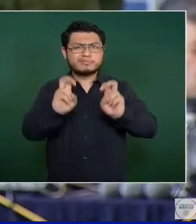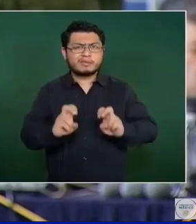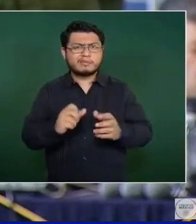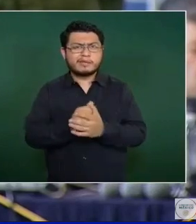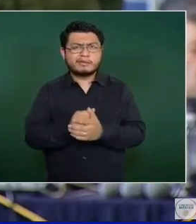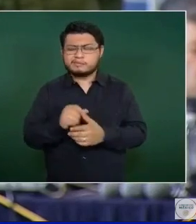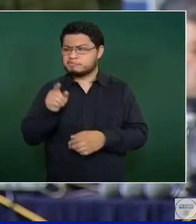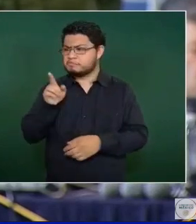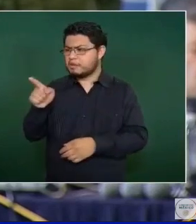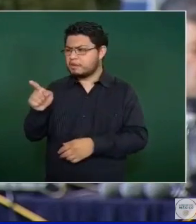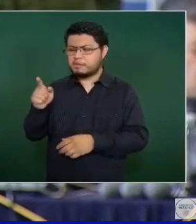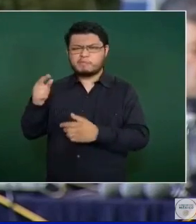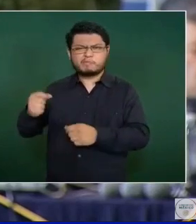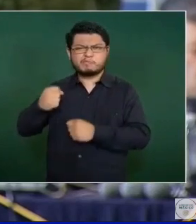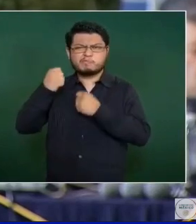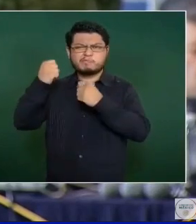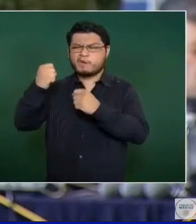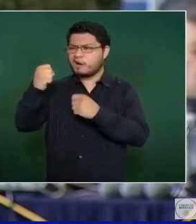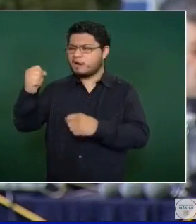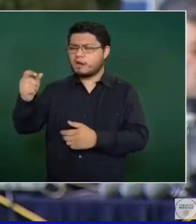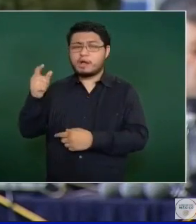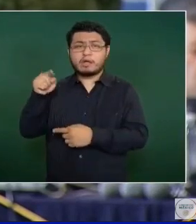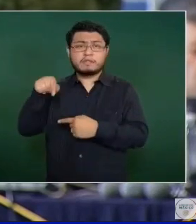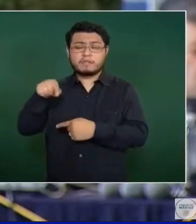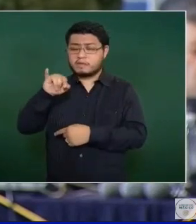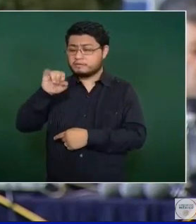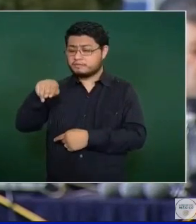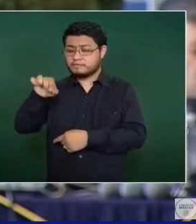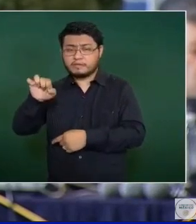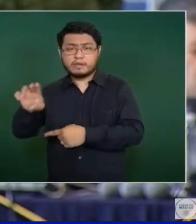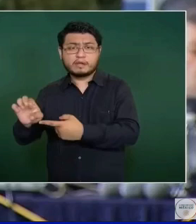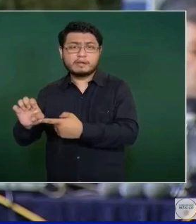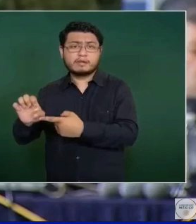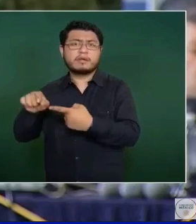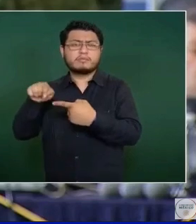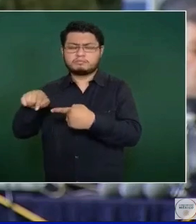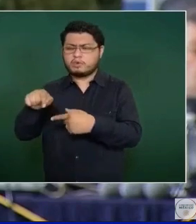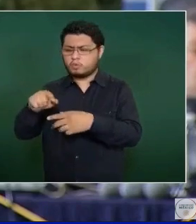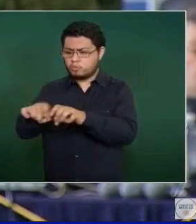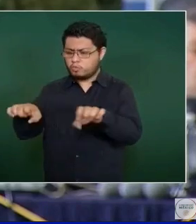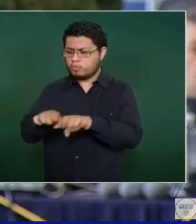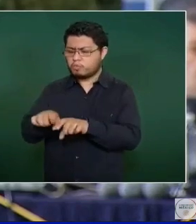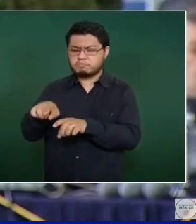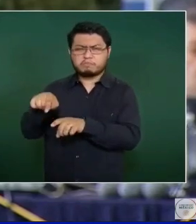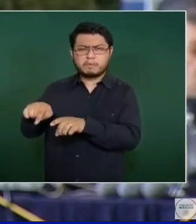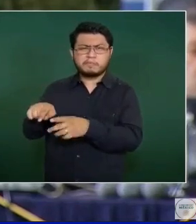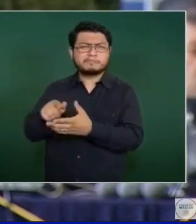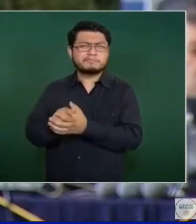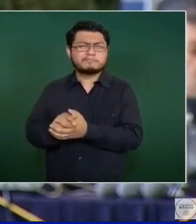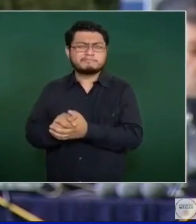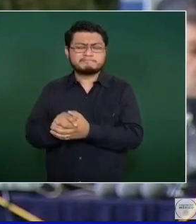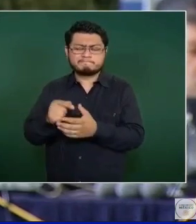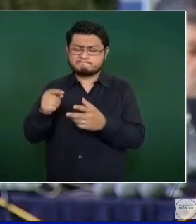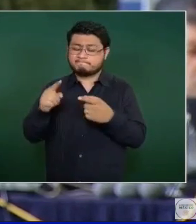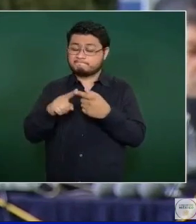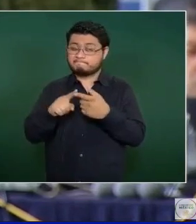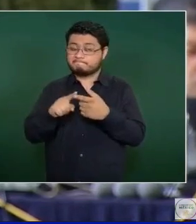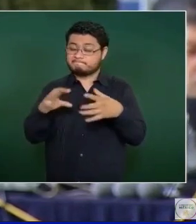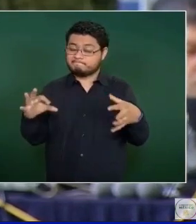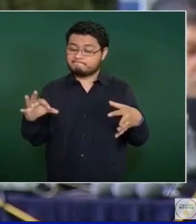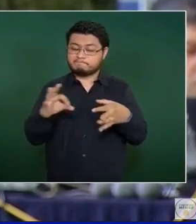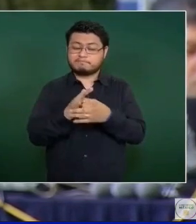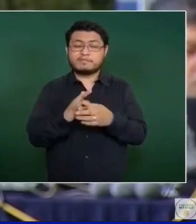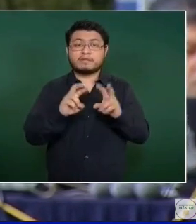esta protesta como presidente del IFE, el primer presidente del IFE que hubo. Y en un segundo plano también